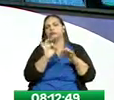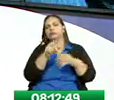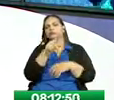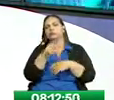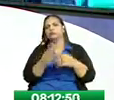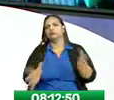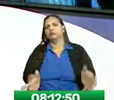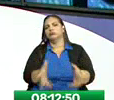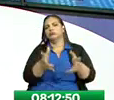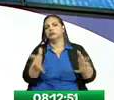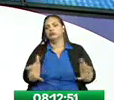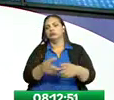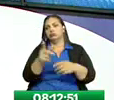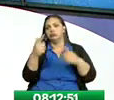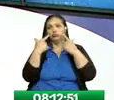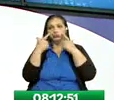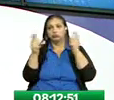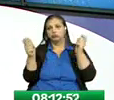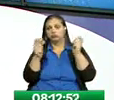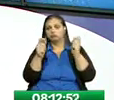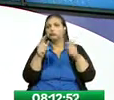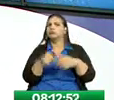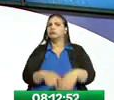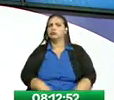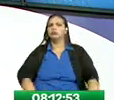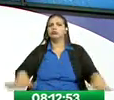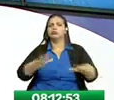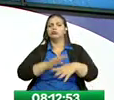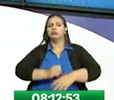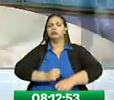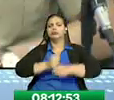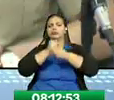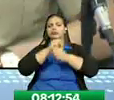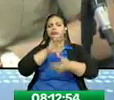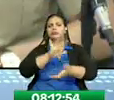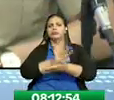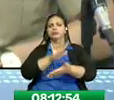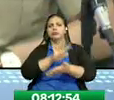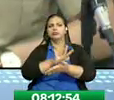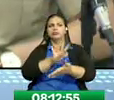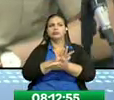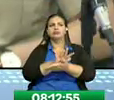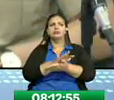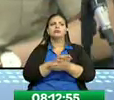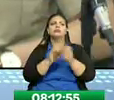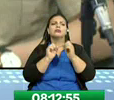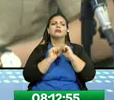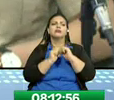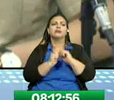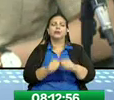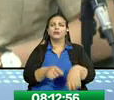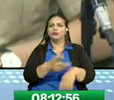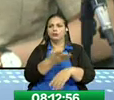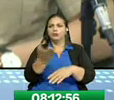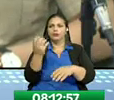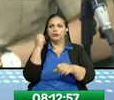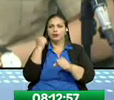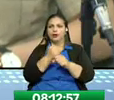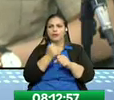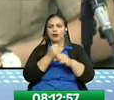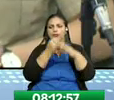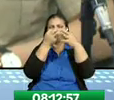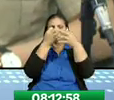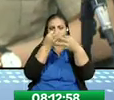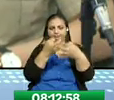seguridad, indudablemente. Necesitamos seguridad, y si el trabajo de ellos, con la forma que lo expresa el